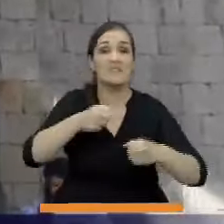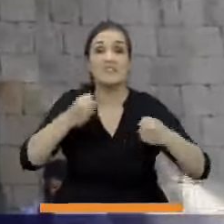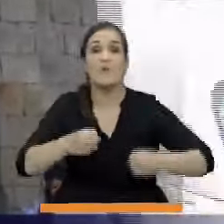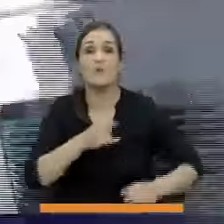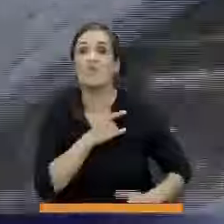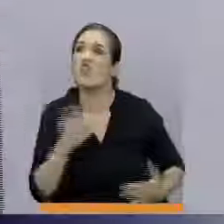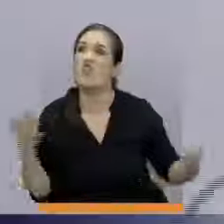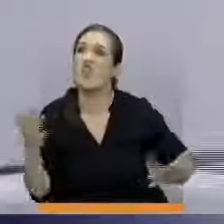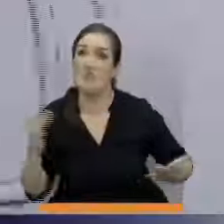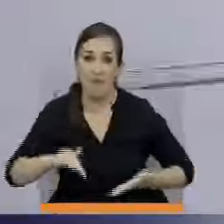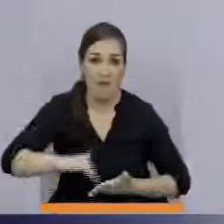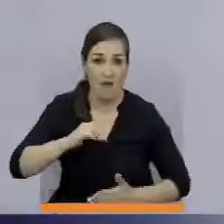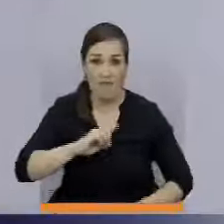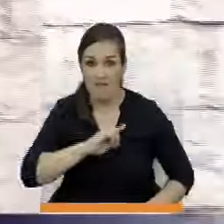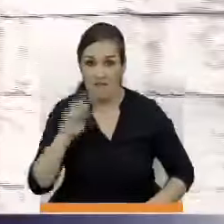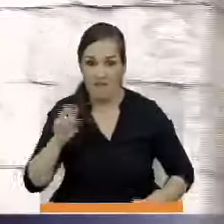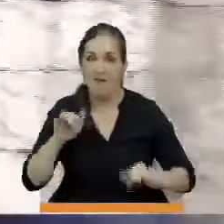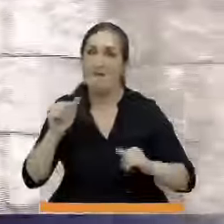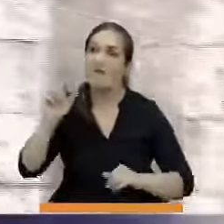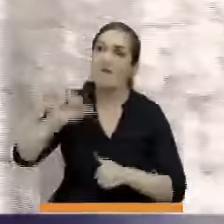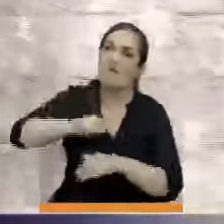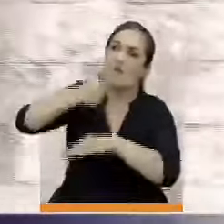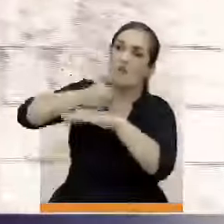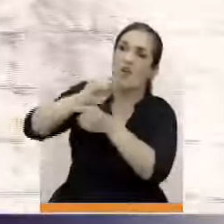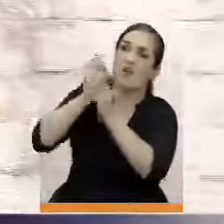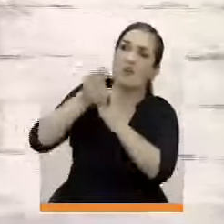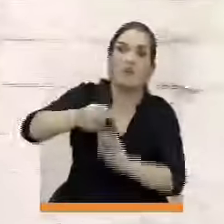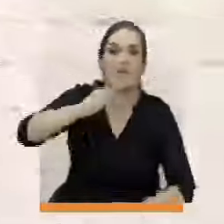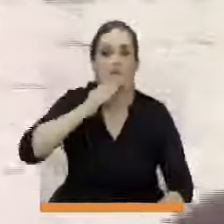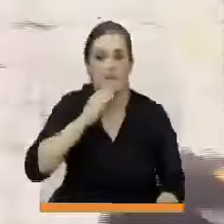y que se tengan garantías en la elección de rector, entre otros puntos del pliego de petición.